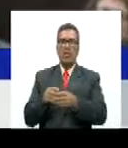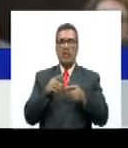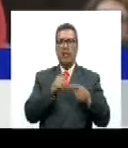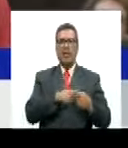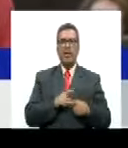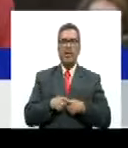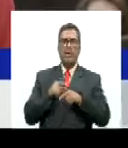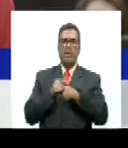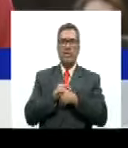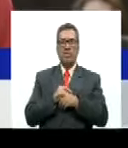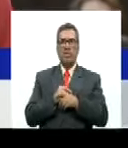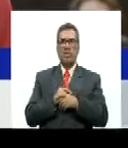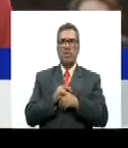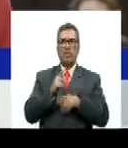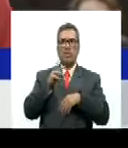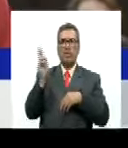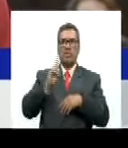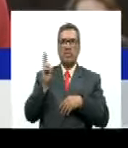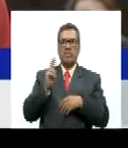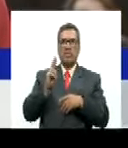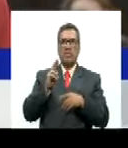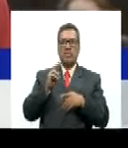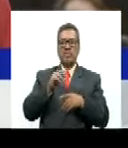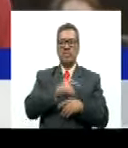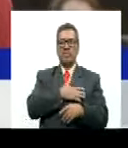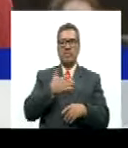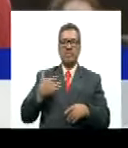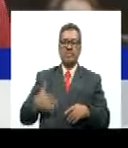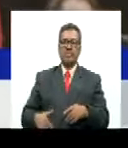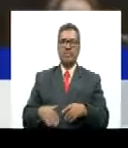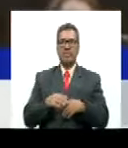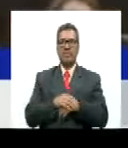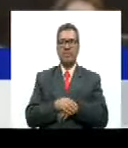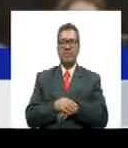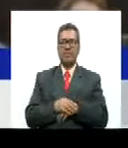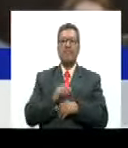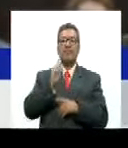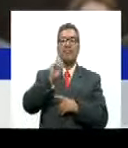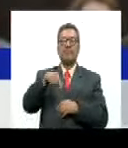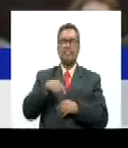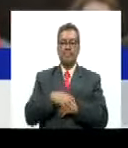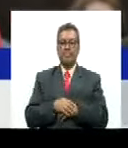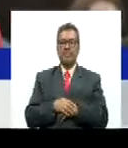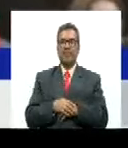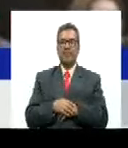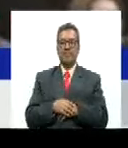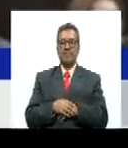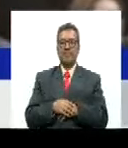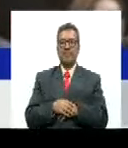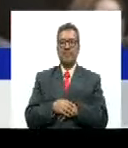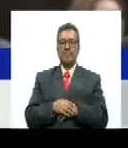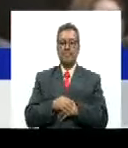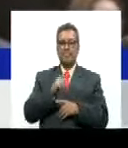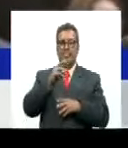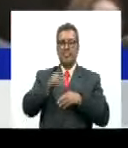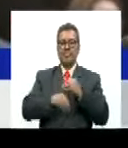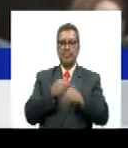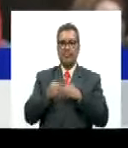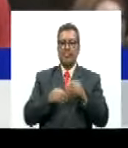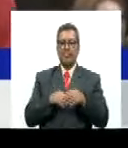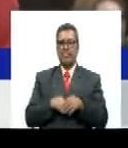profunda con la República Popular China, lo cual se corresponde